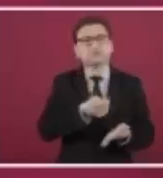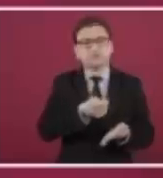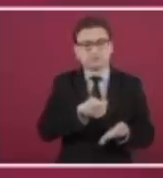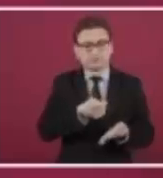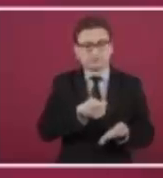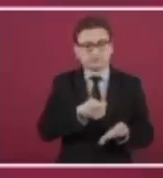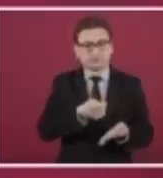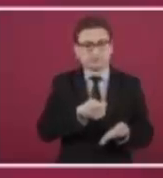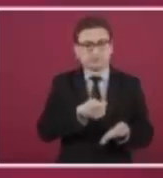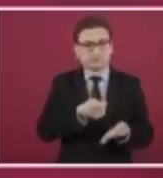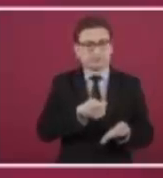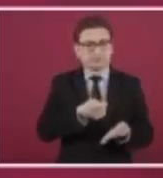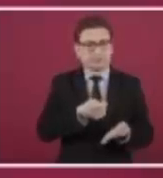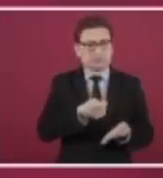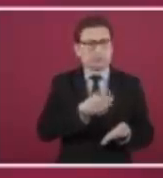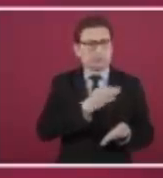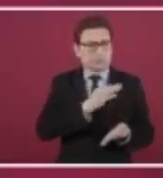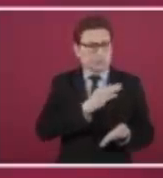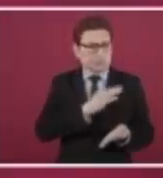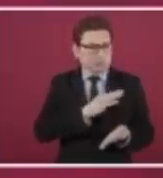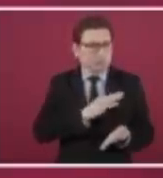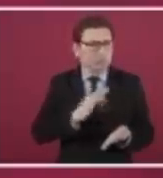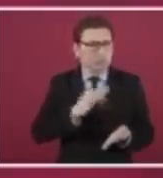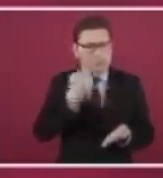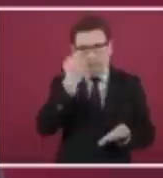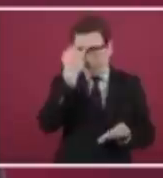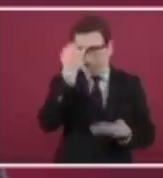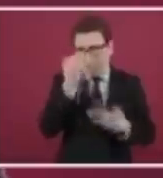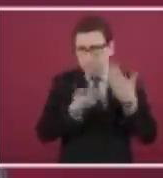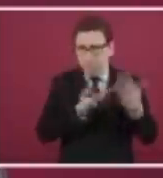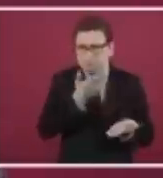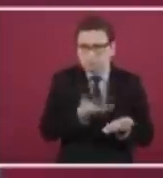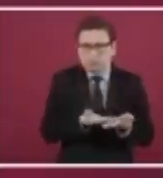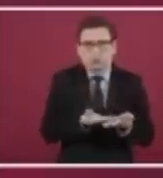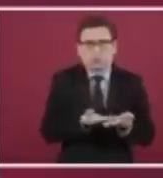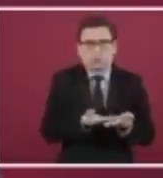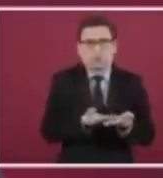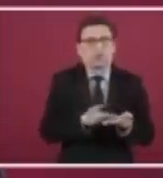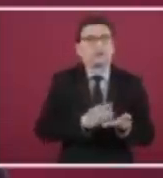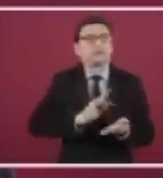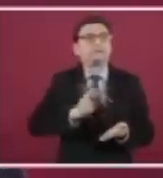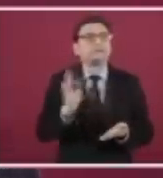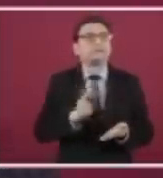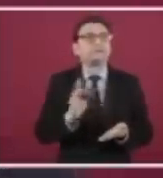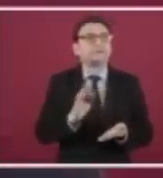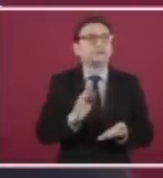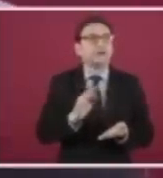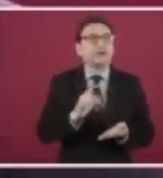se podría plantear, en vez